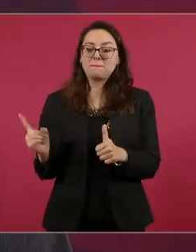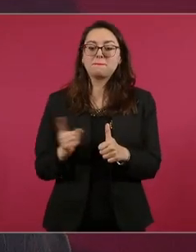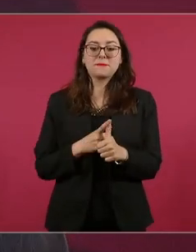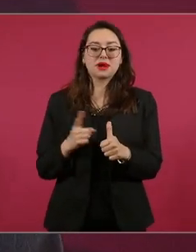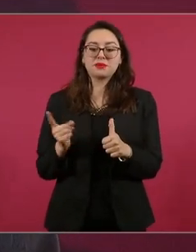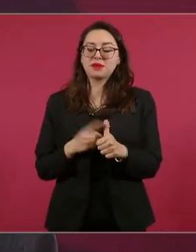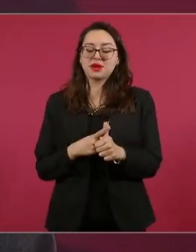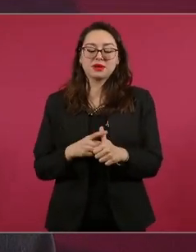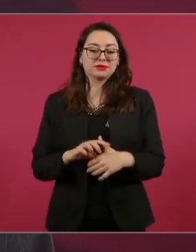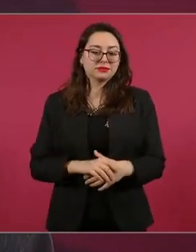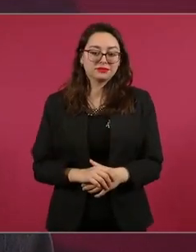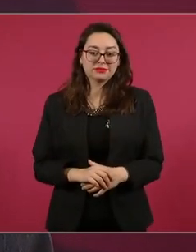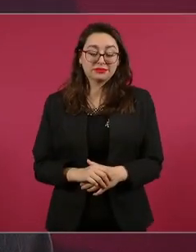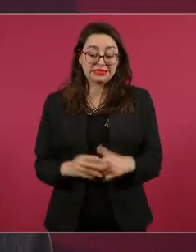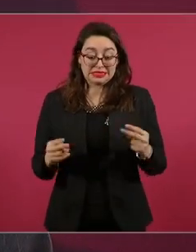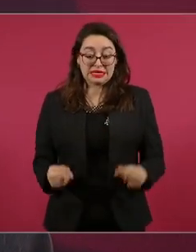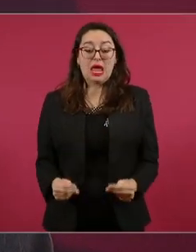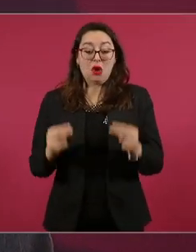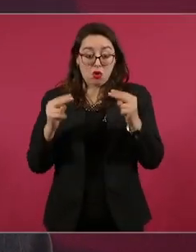públicos.